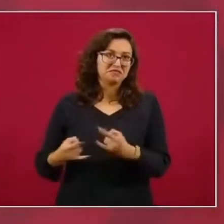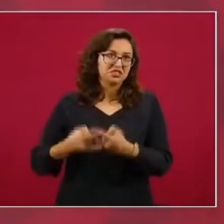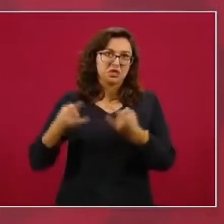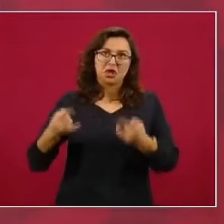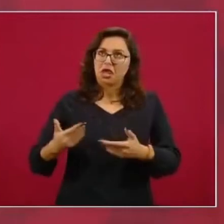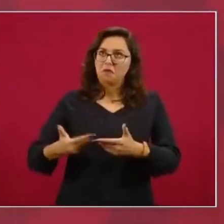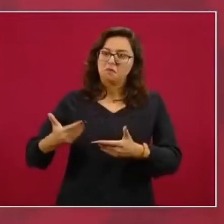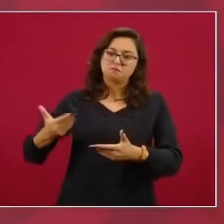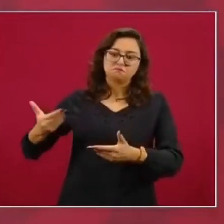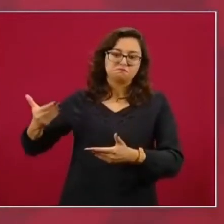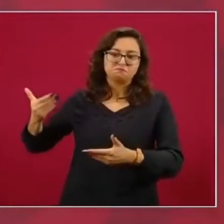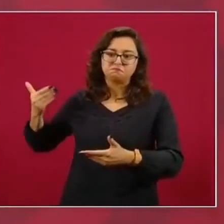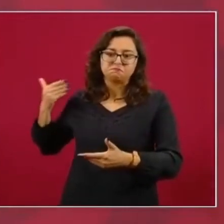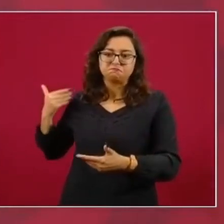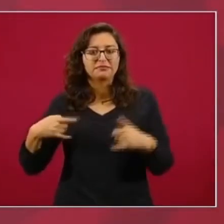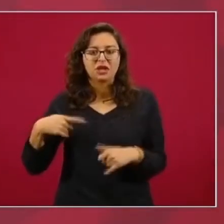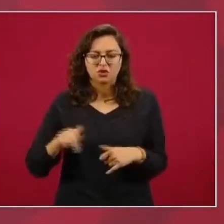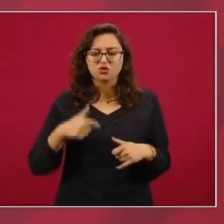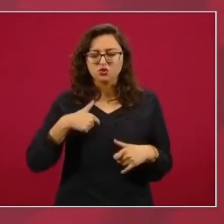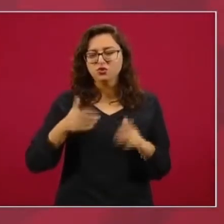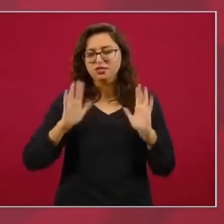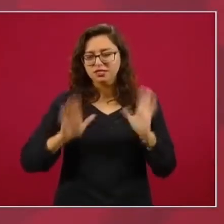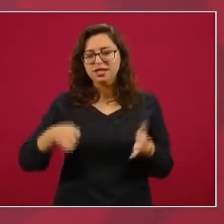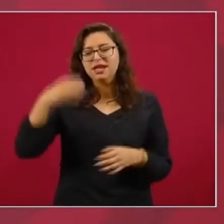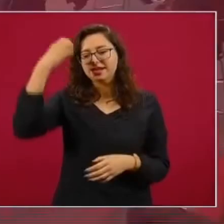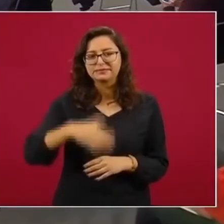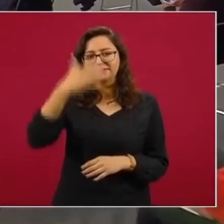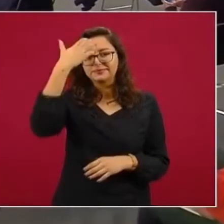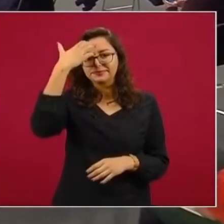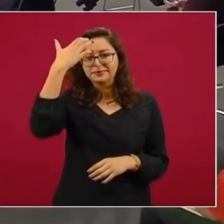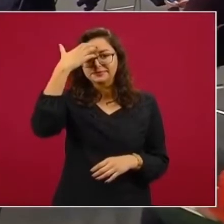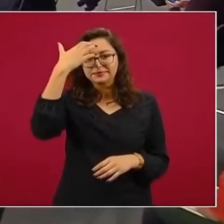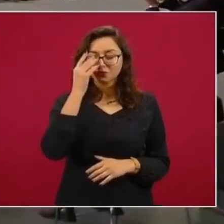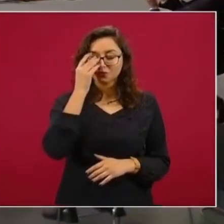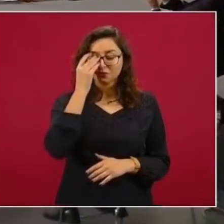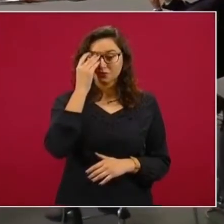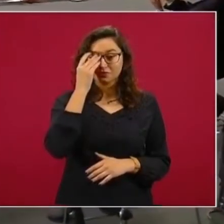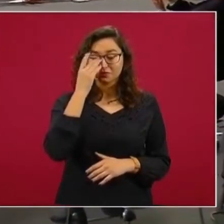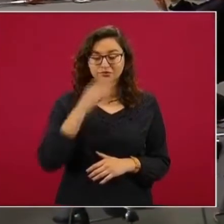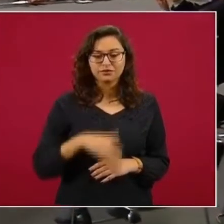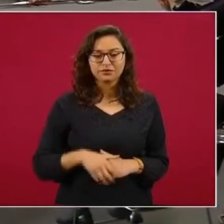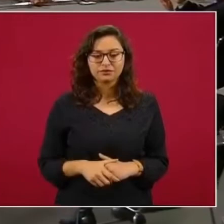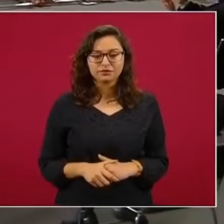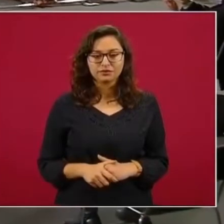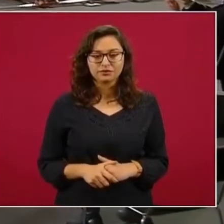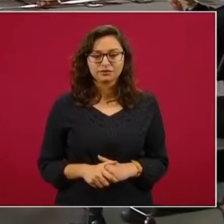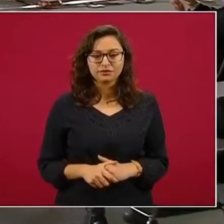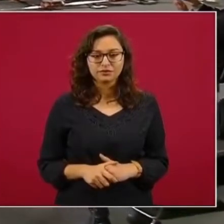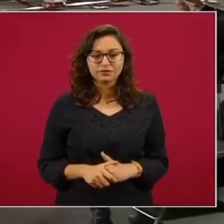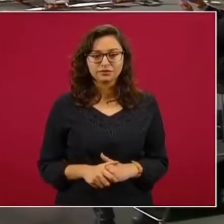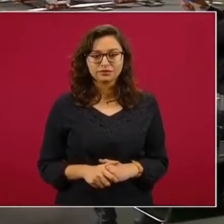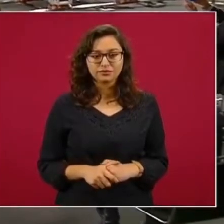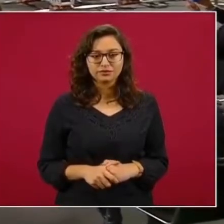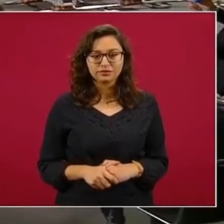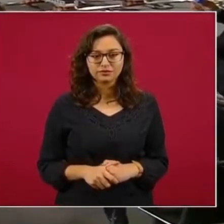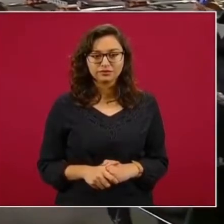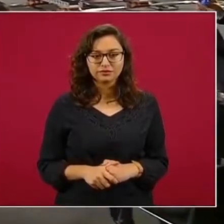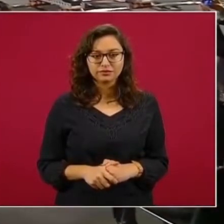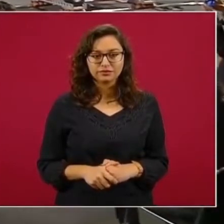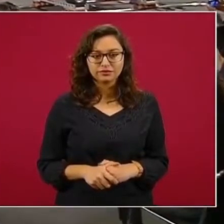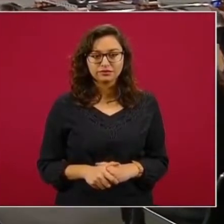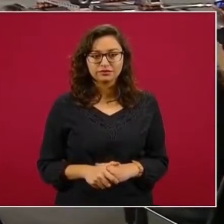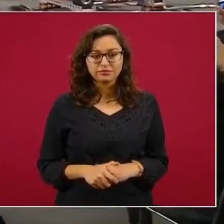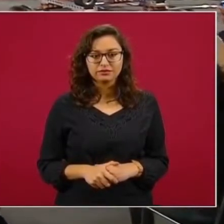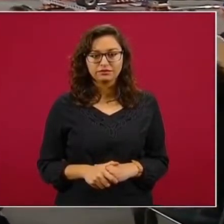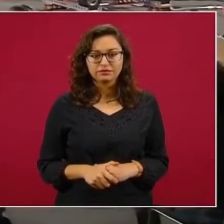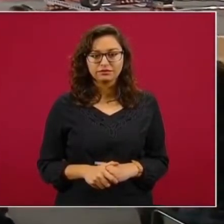alguna experiencia, ¿no? Por la edad. Entonces, cuando a pesar de